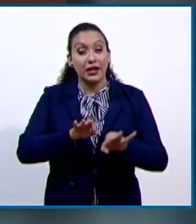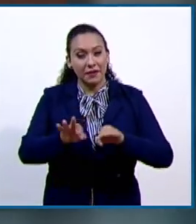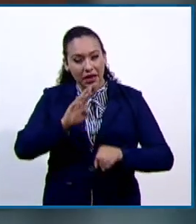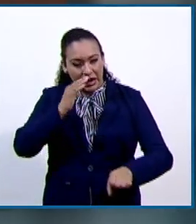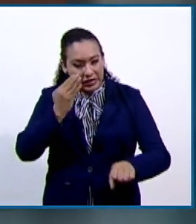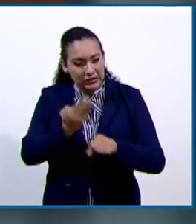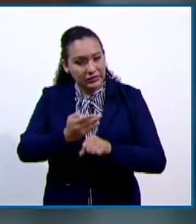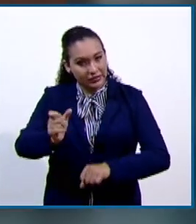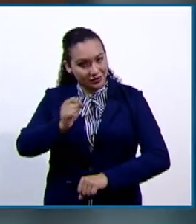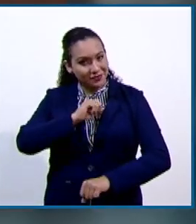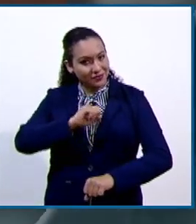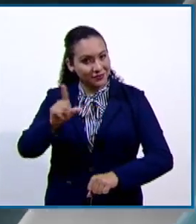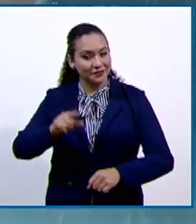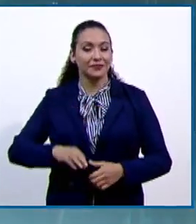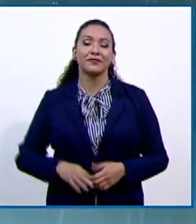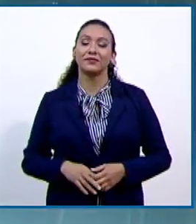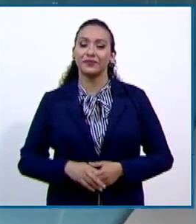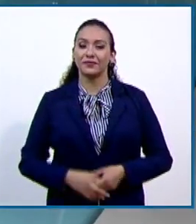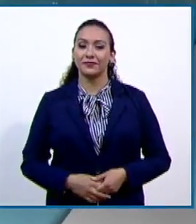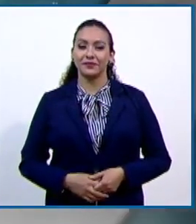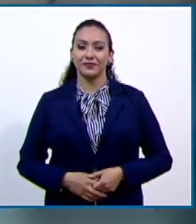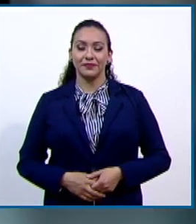y profesionalización.